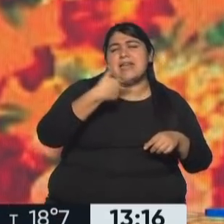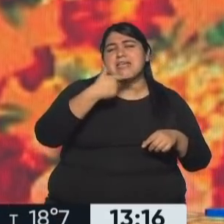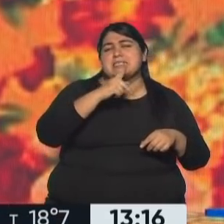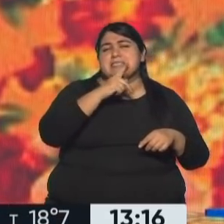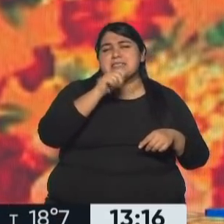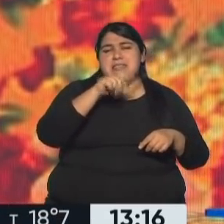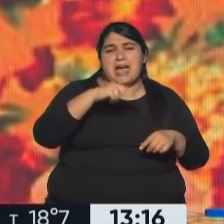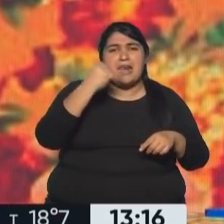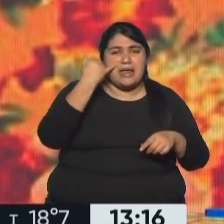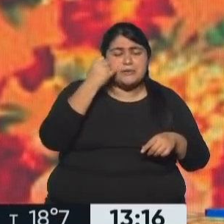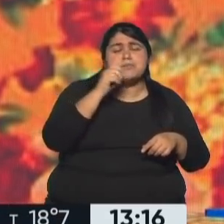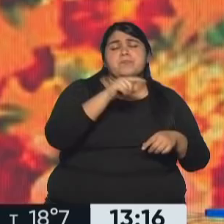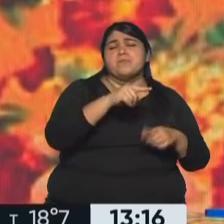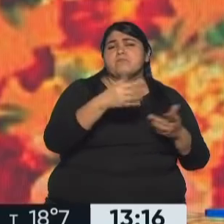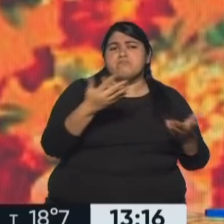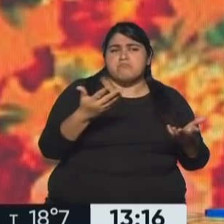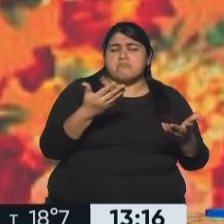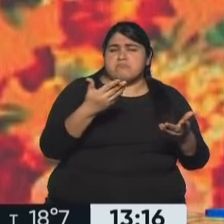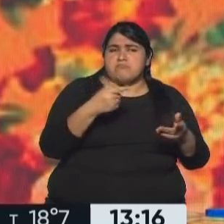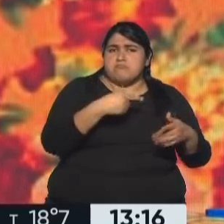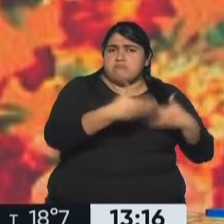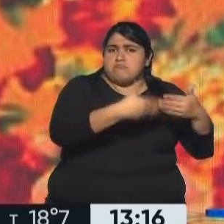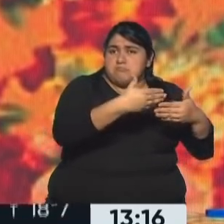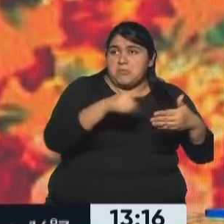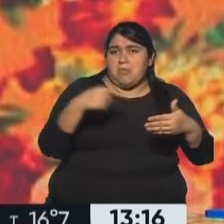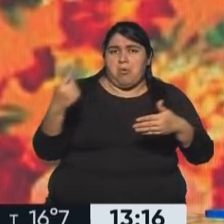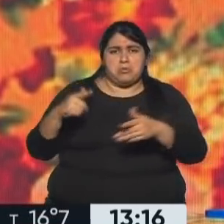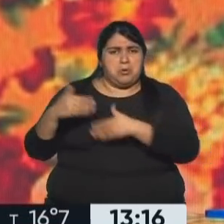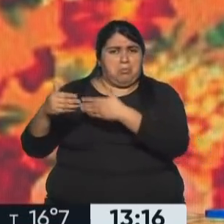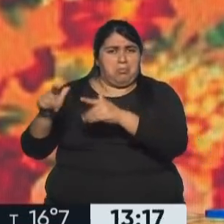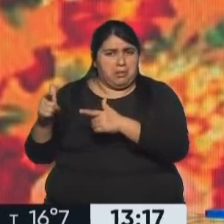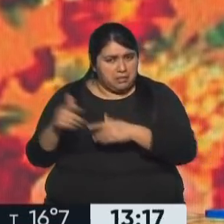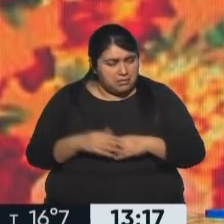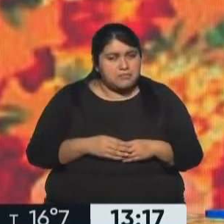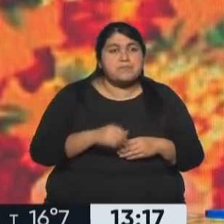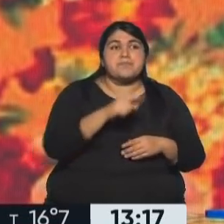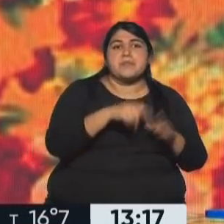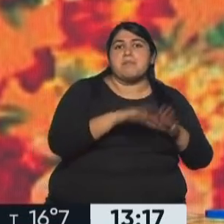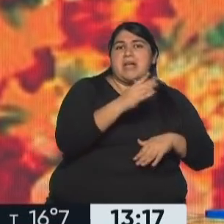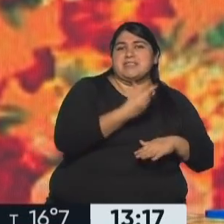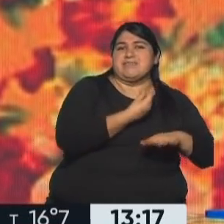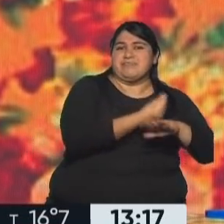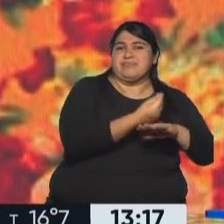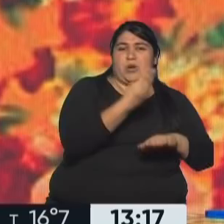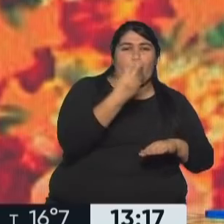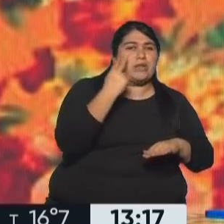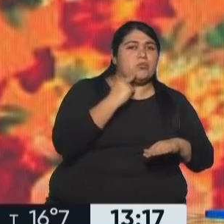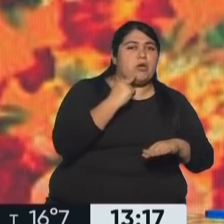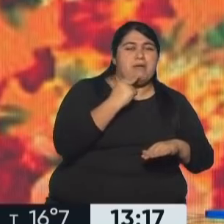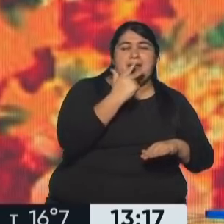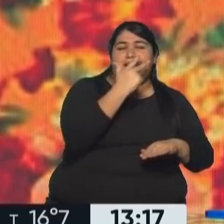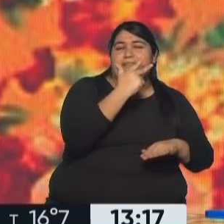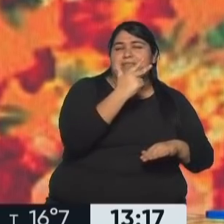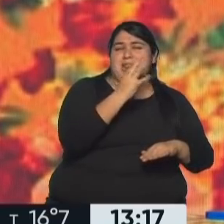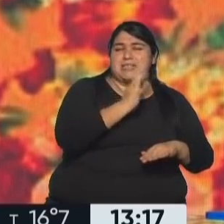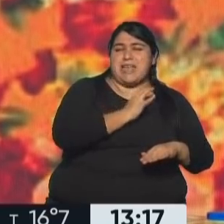uno sobrevivió y otro no. Tal vez en esta plasticidad, tal vez en el hecho de que el Partido Comunista Chino llegó al poder en el 49, 3 décadas después, que fue una